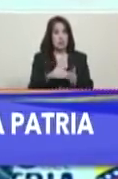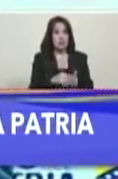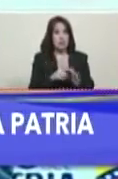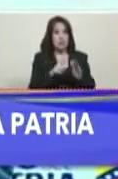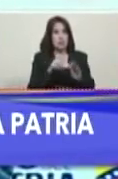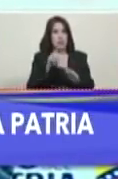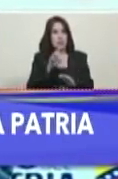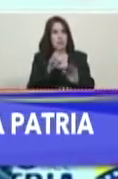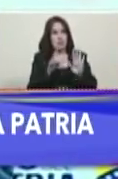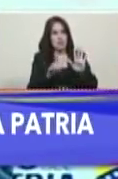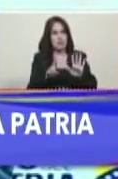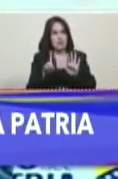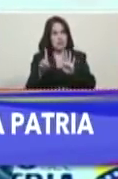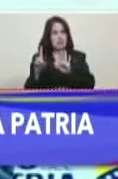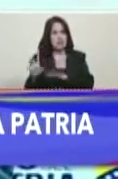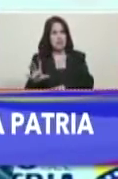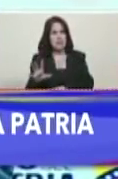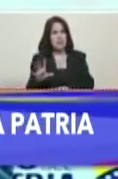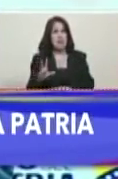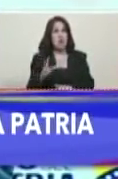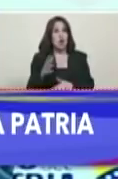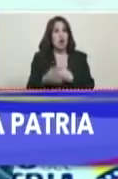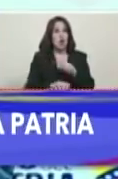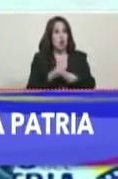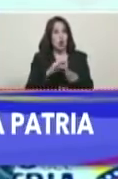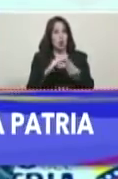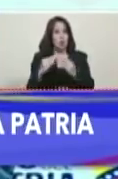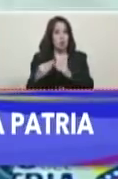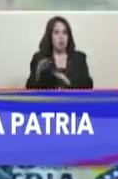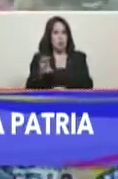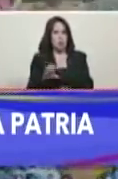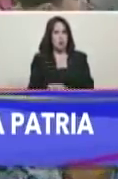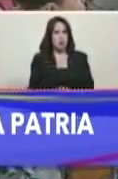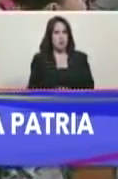13.567 comunidades del país.